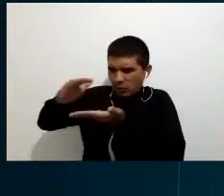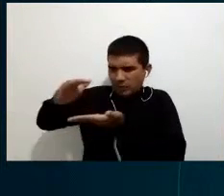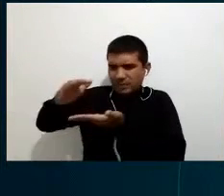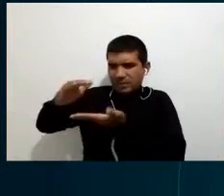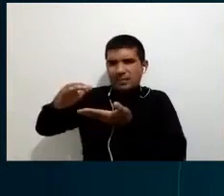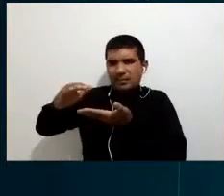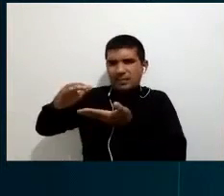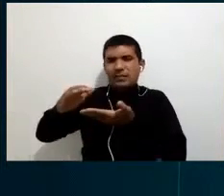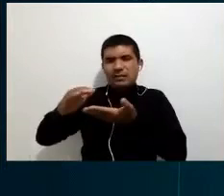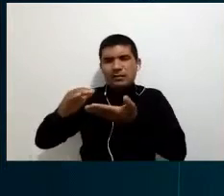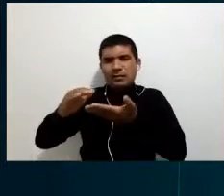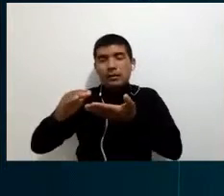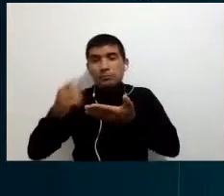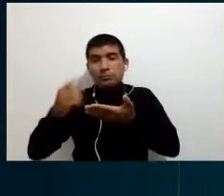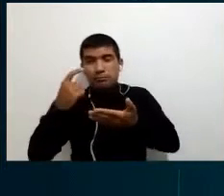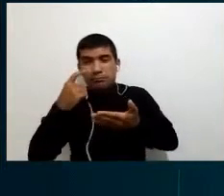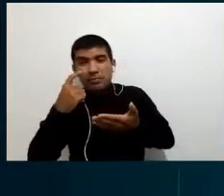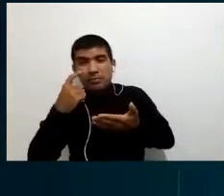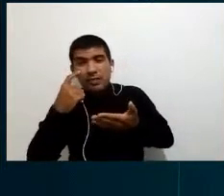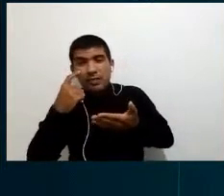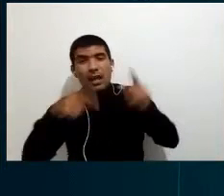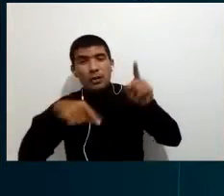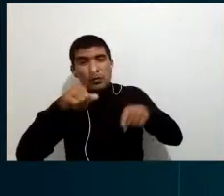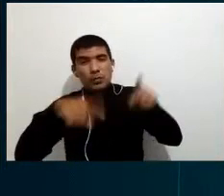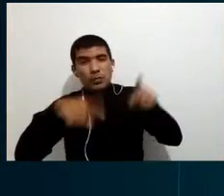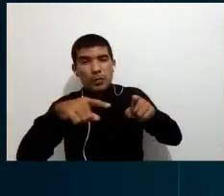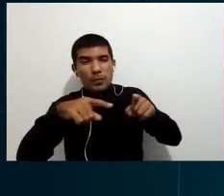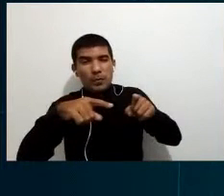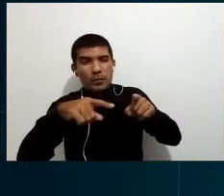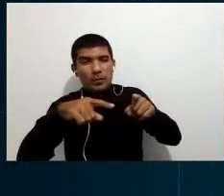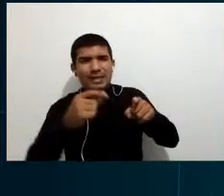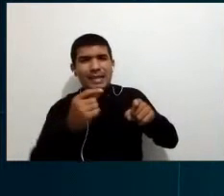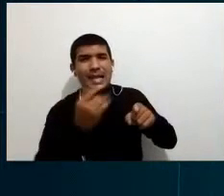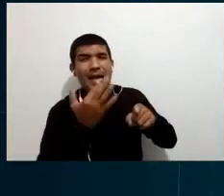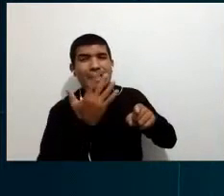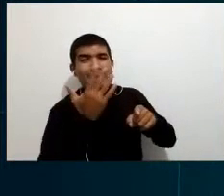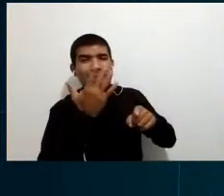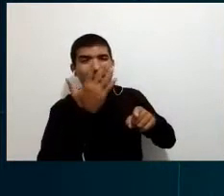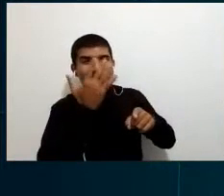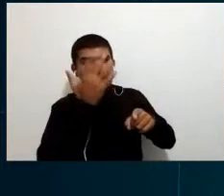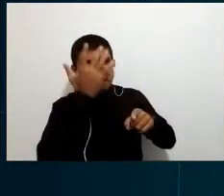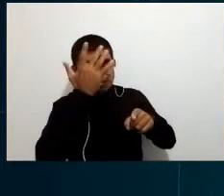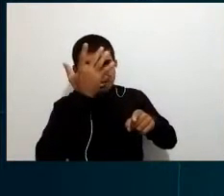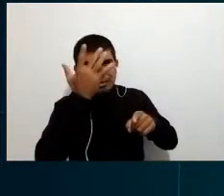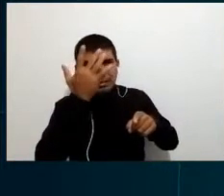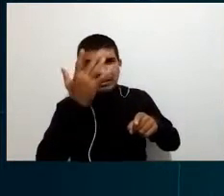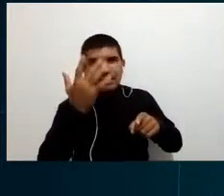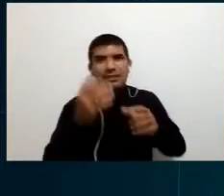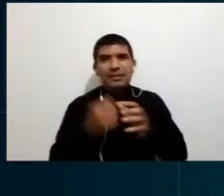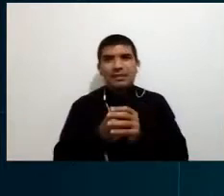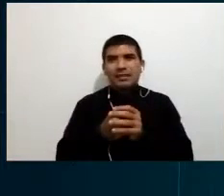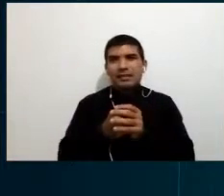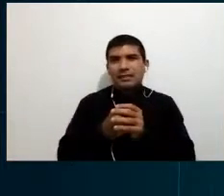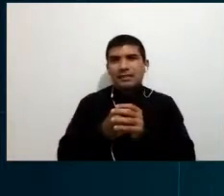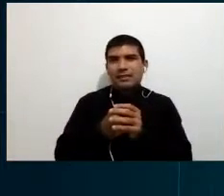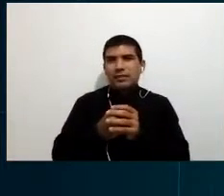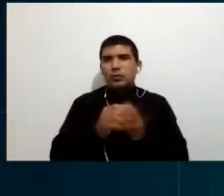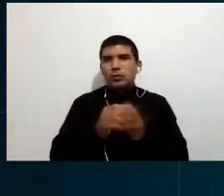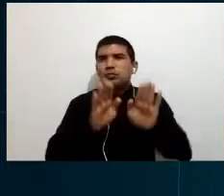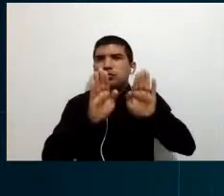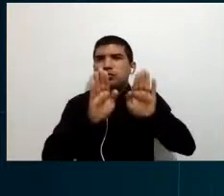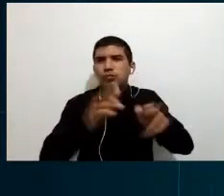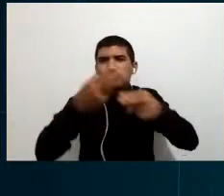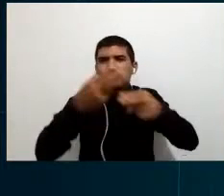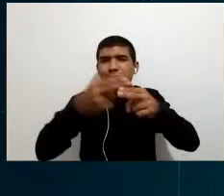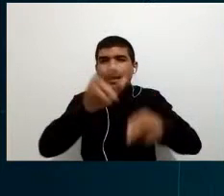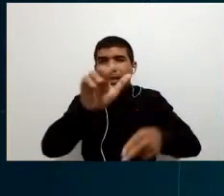un gas que por condiciones normales de presión y temperatura es un gas que es incoloro, inodoro, no